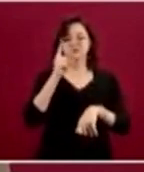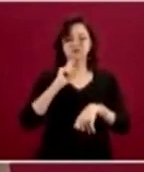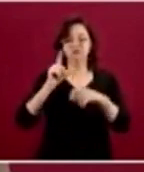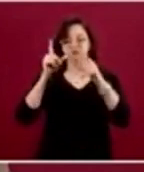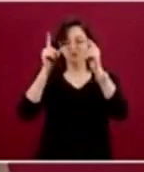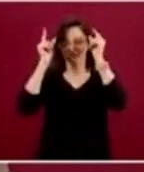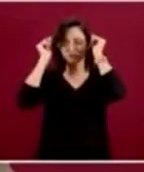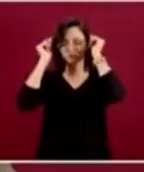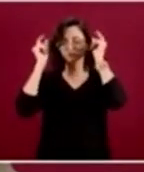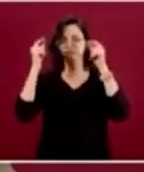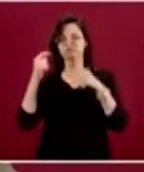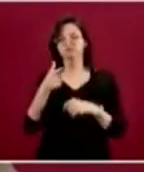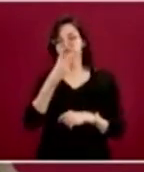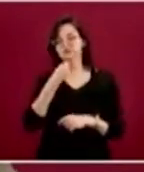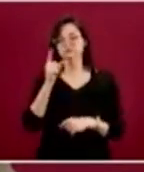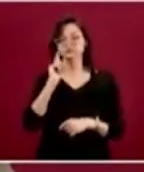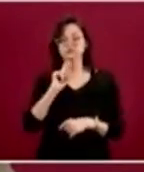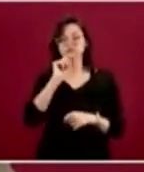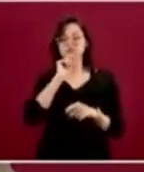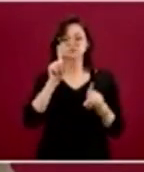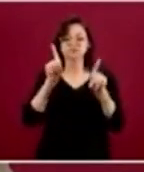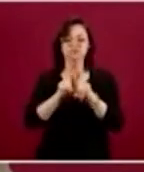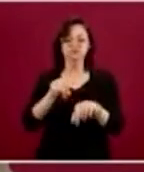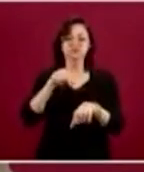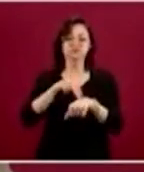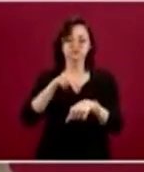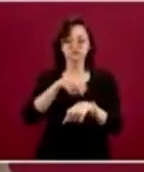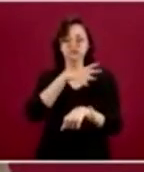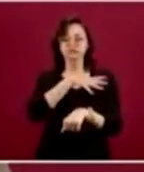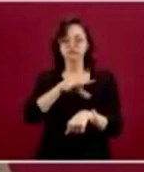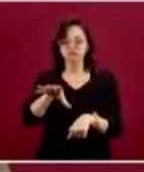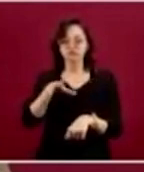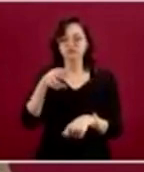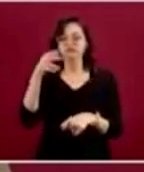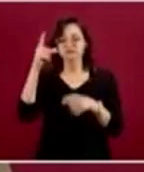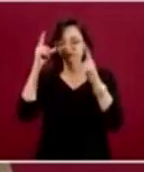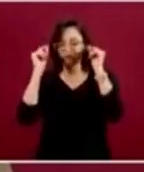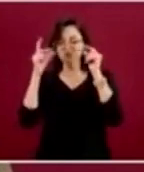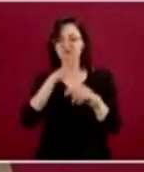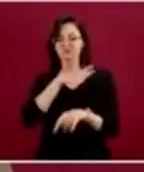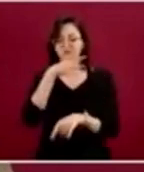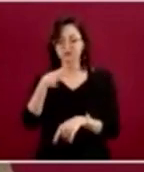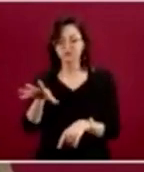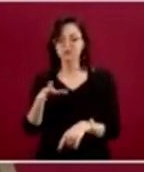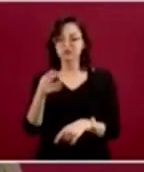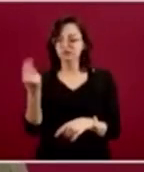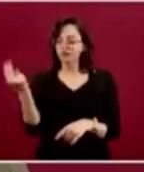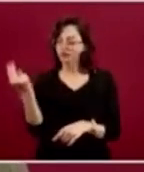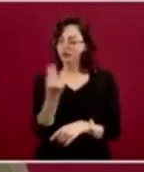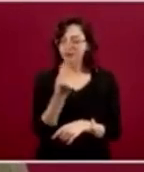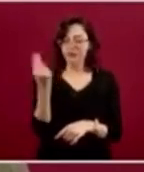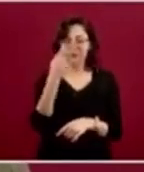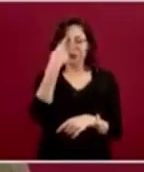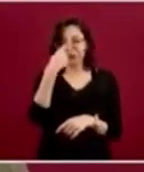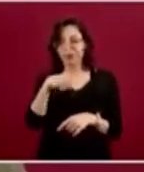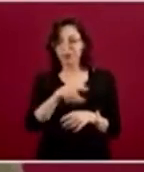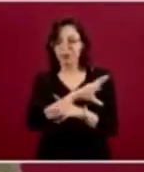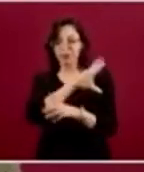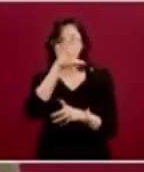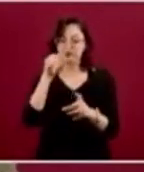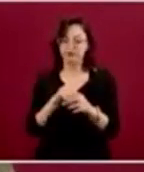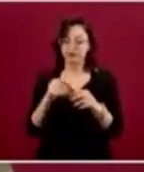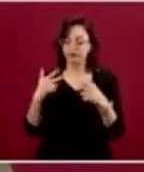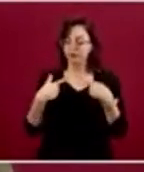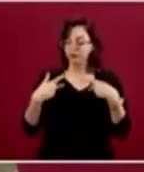y doctoras, pero también de médicos generales y de enfermeras generales que nos ayuden al esquema optimizado de recurso